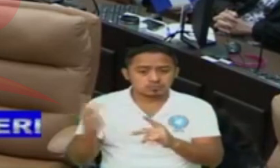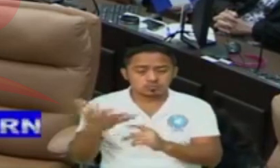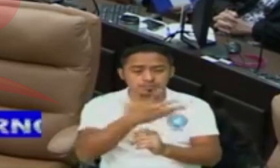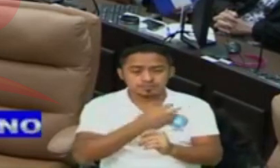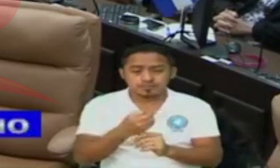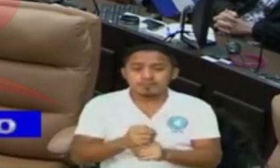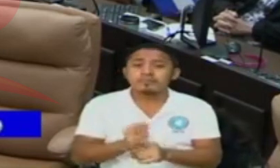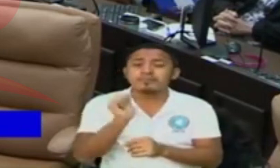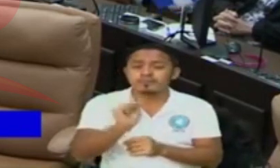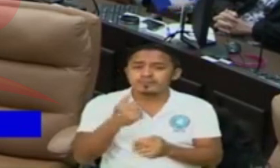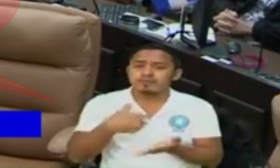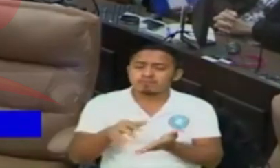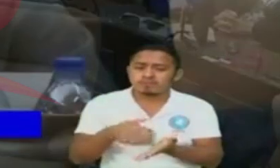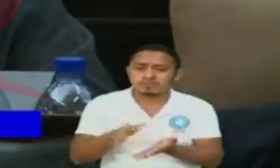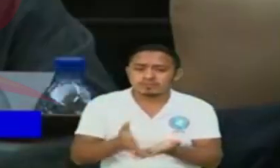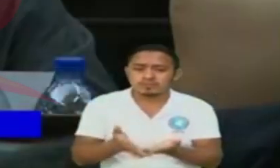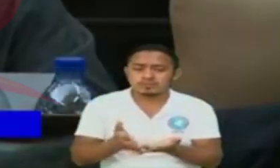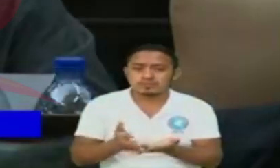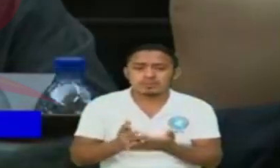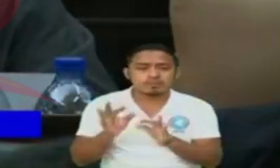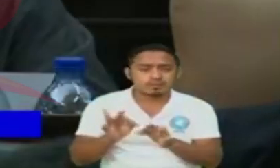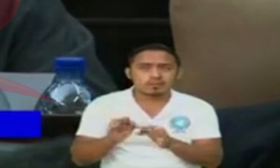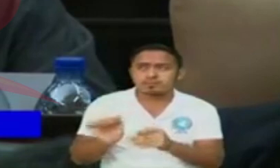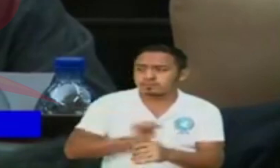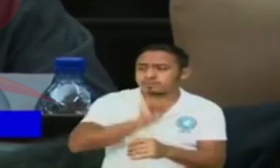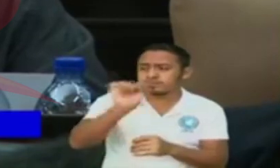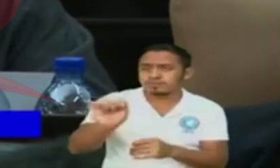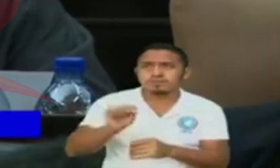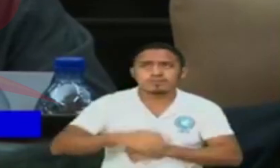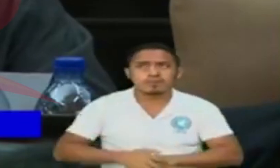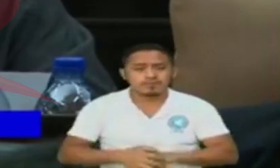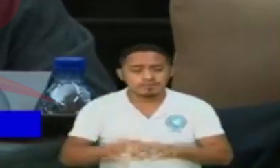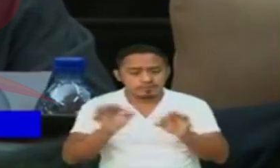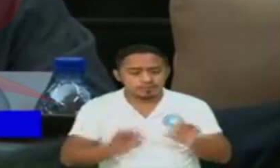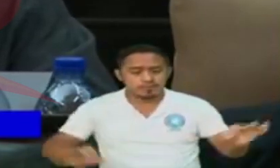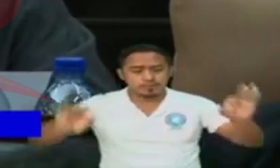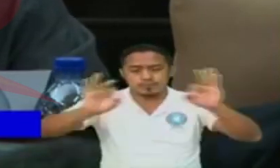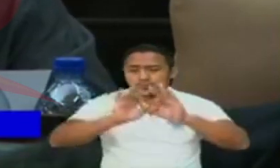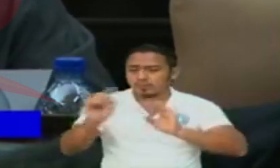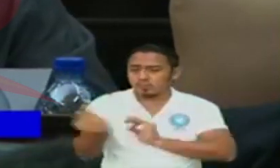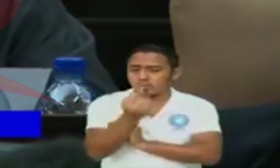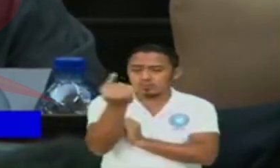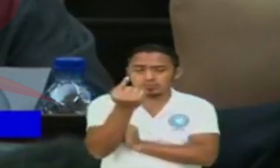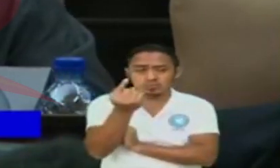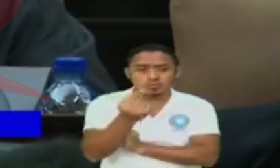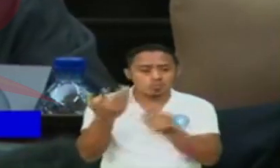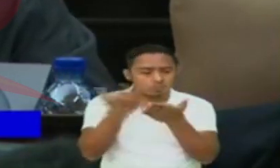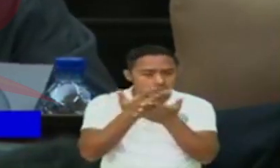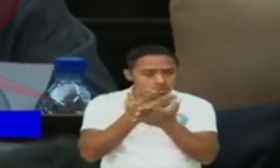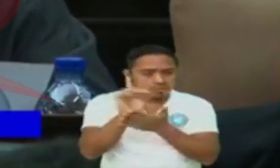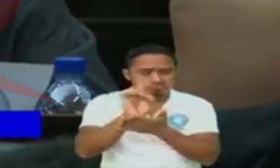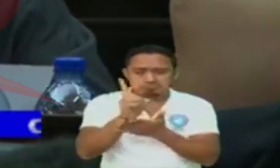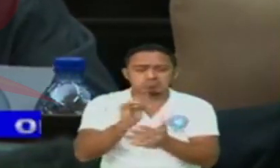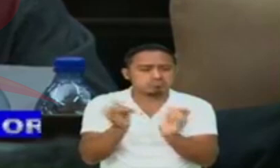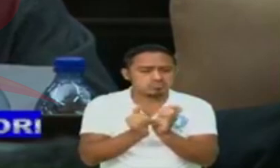el cual les permitirá tener disponible una herramienta valiosísima no solo para fines académicos, sino